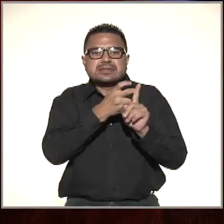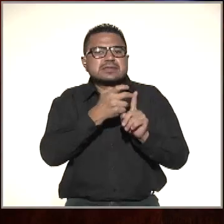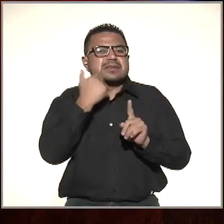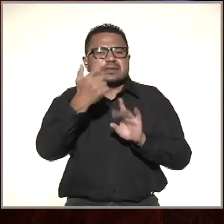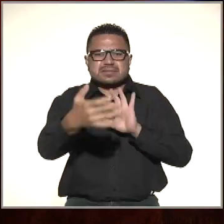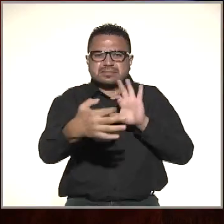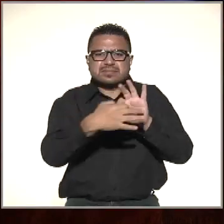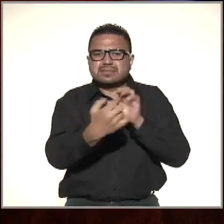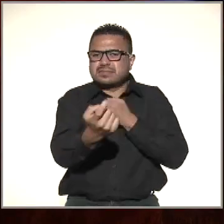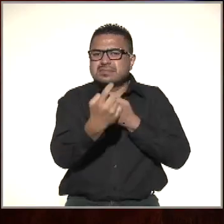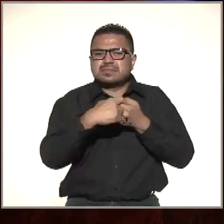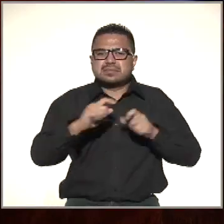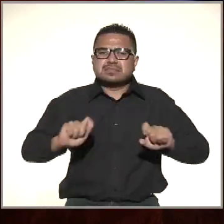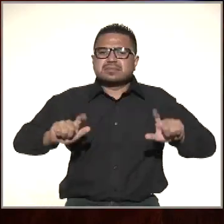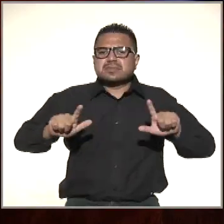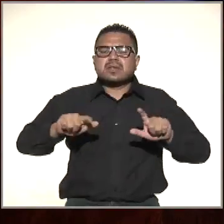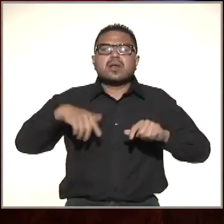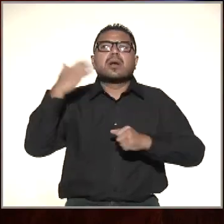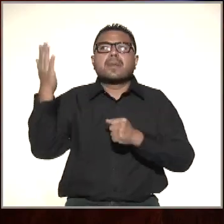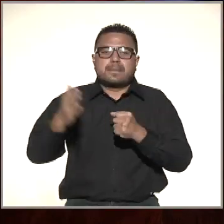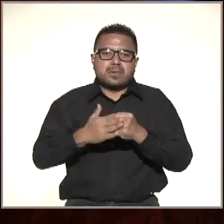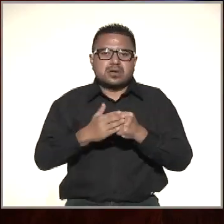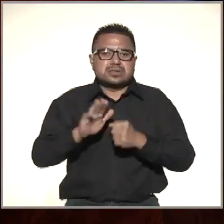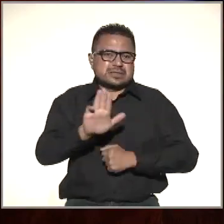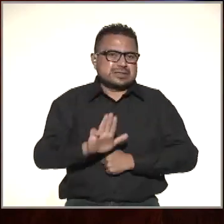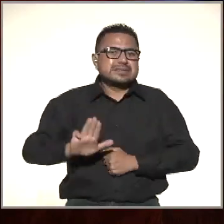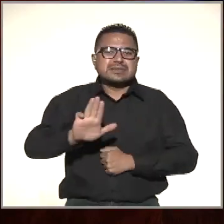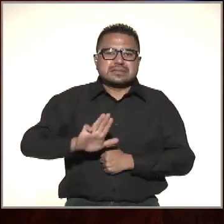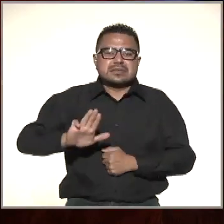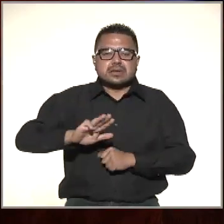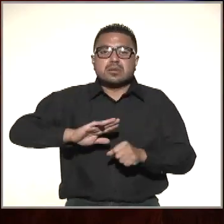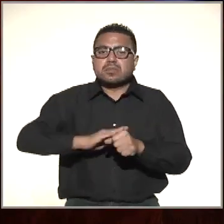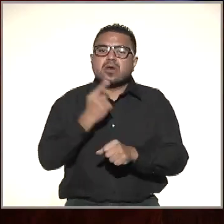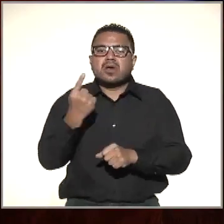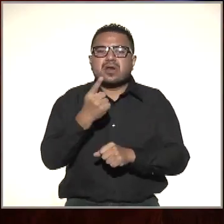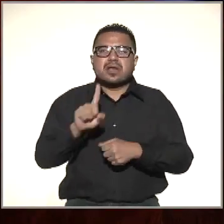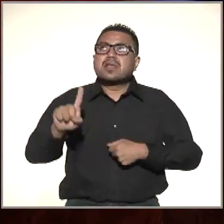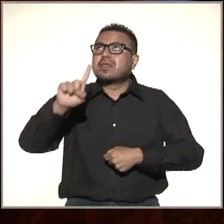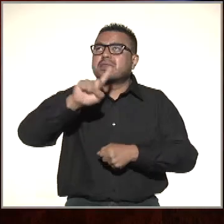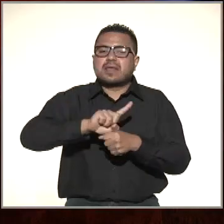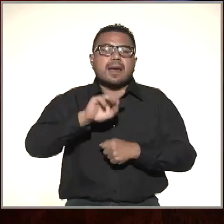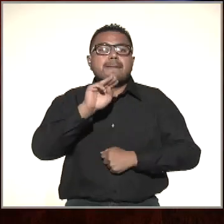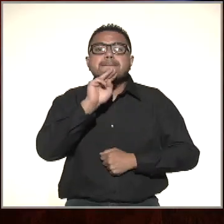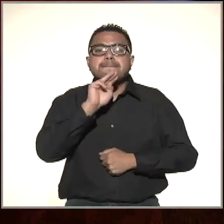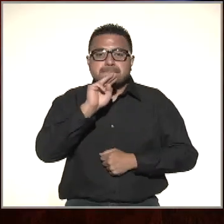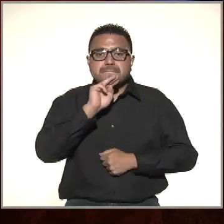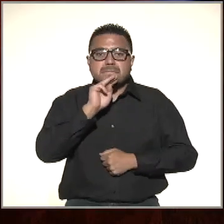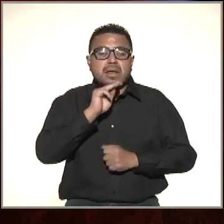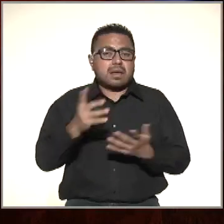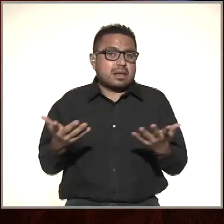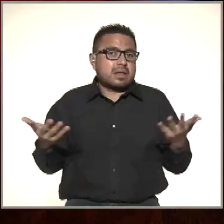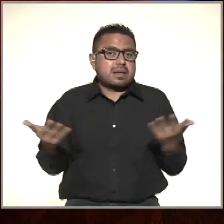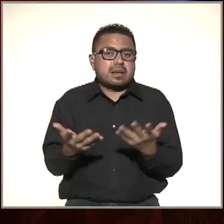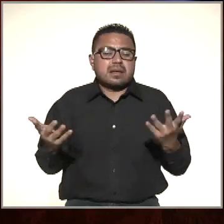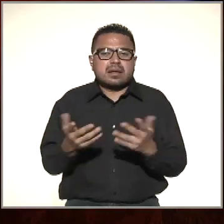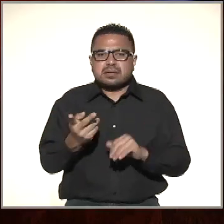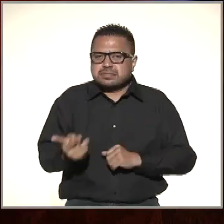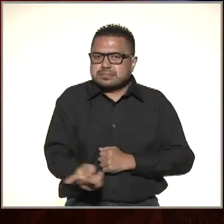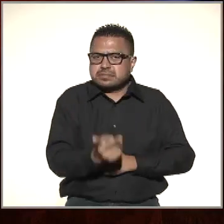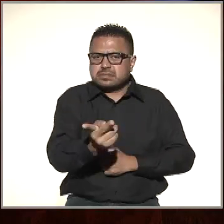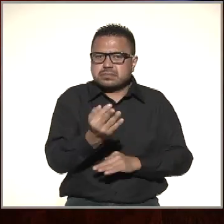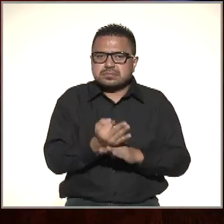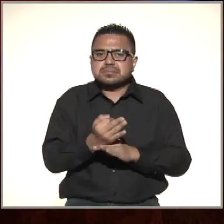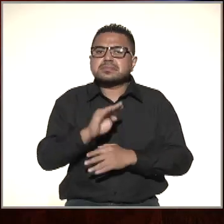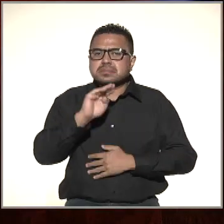conecten también en nuestro siguiente programa de miércoles, porque en el marco del Día de las Madres vamos a hacer esta pregunta: